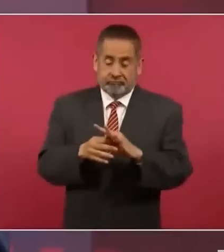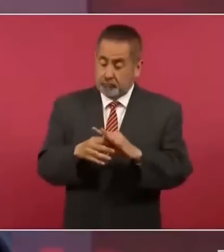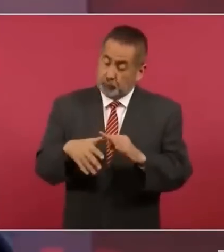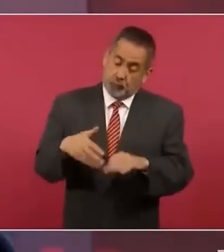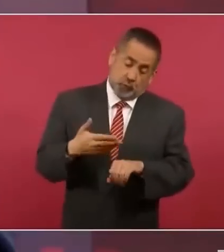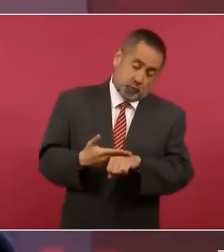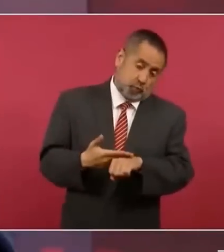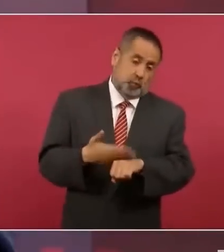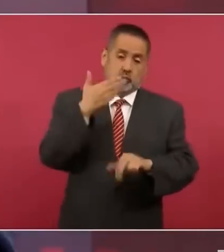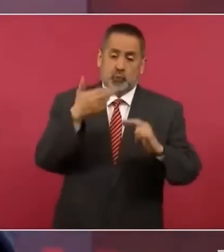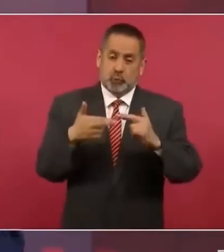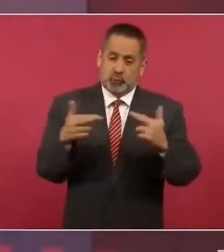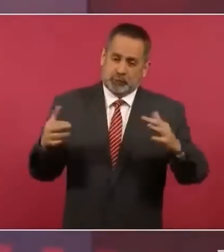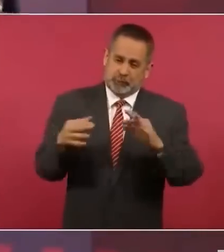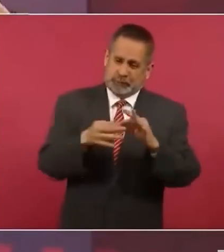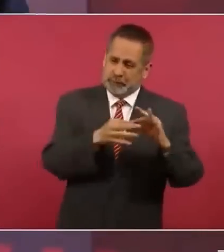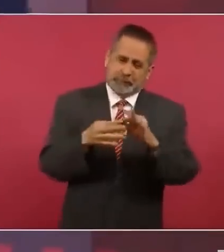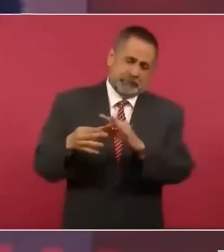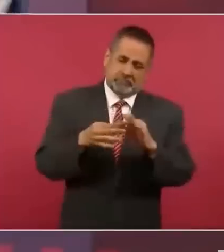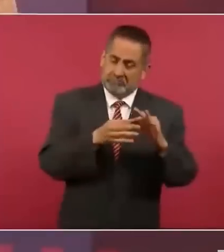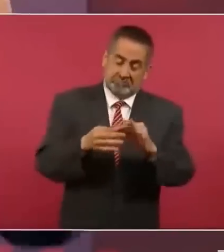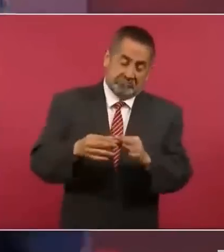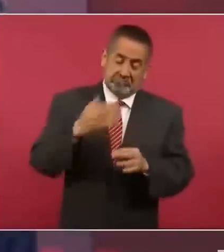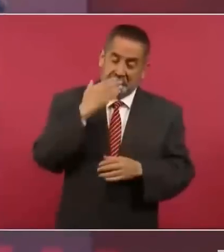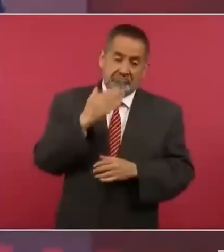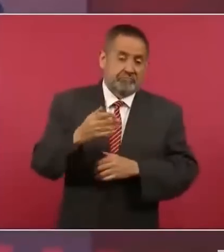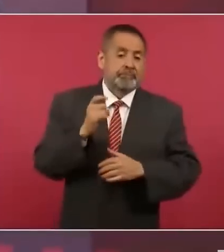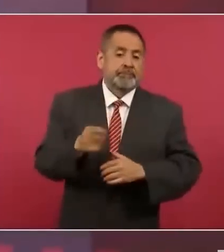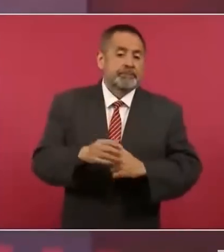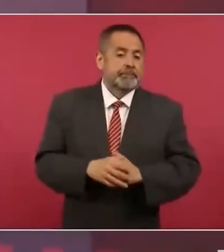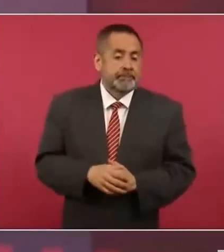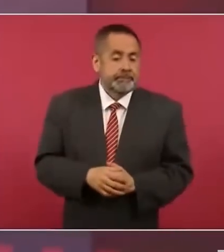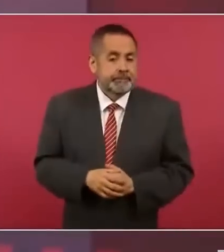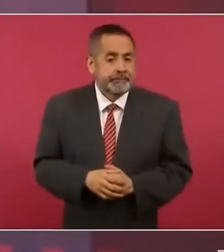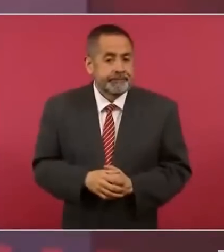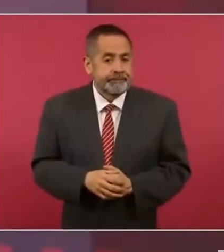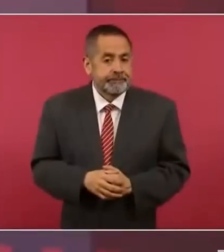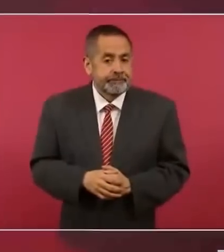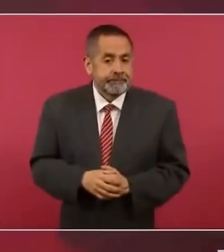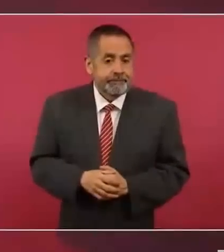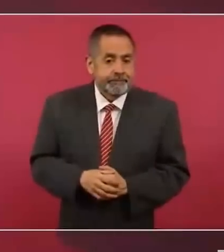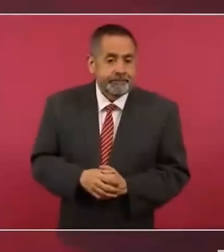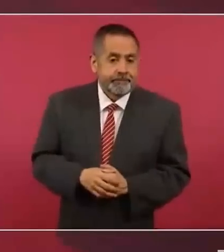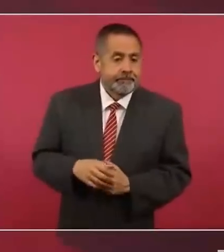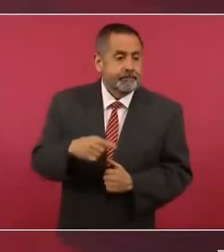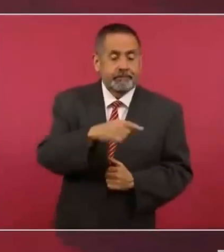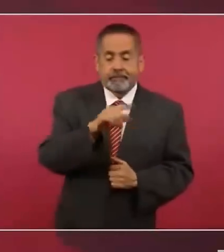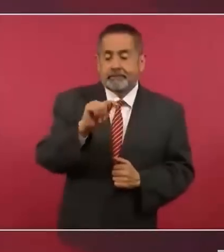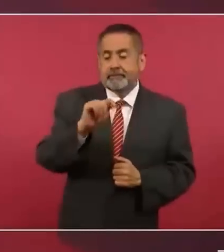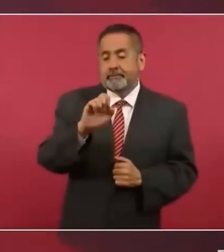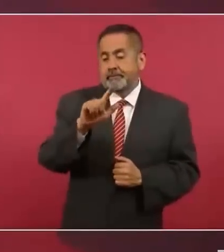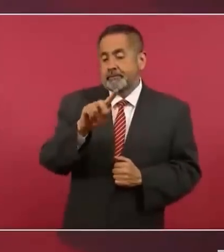estrecha, al grado de hacer un montaje